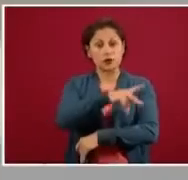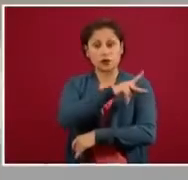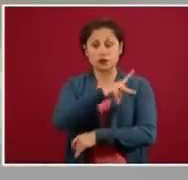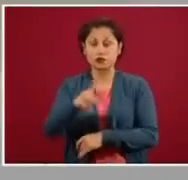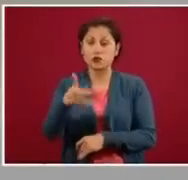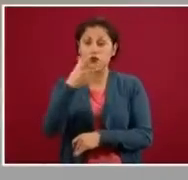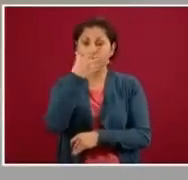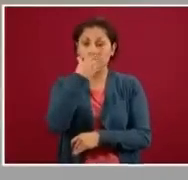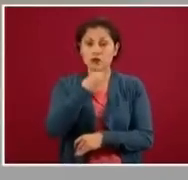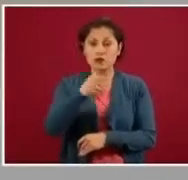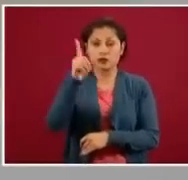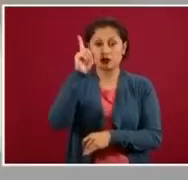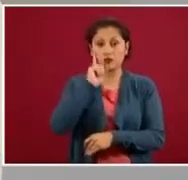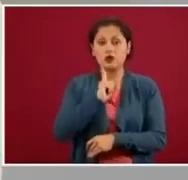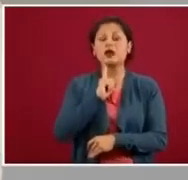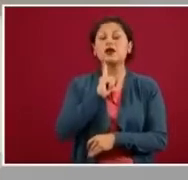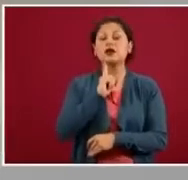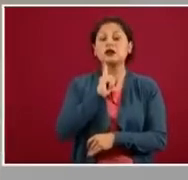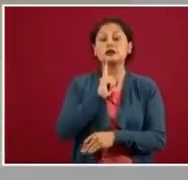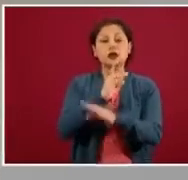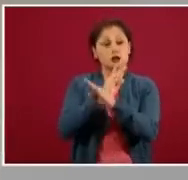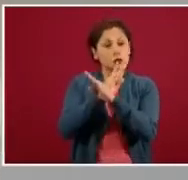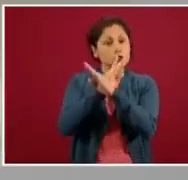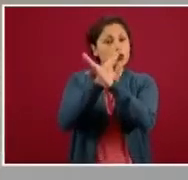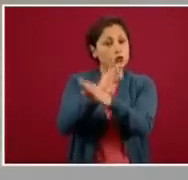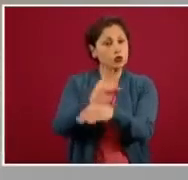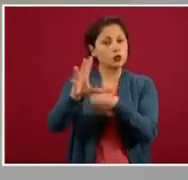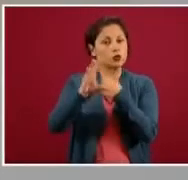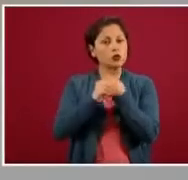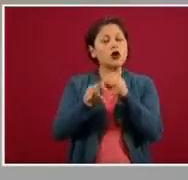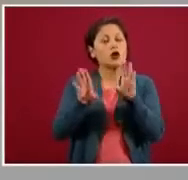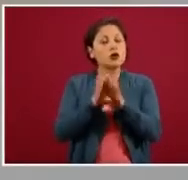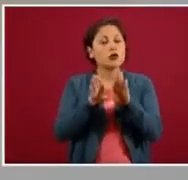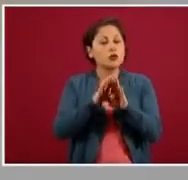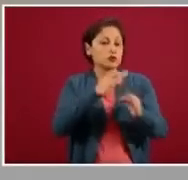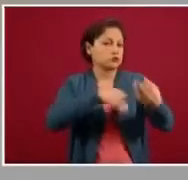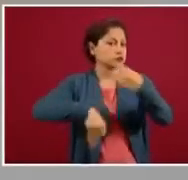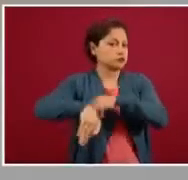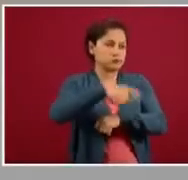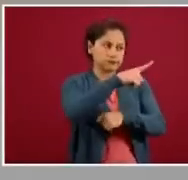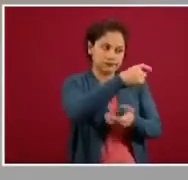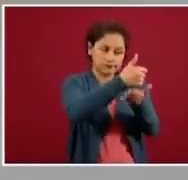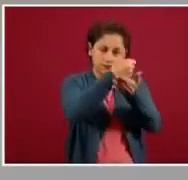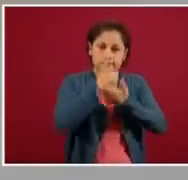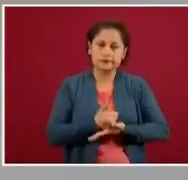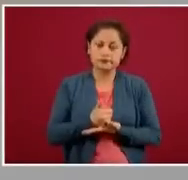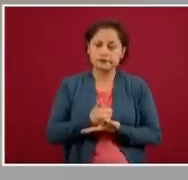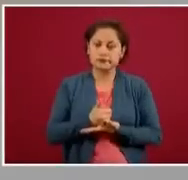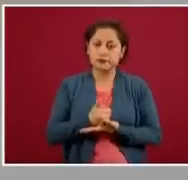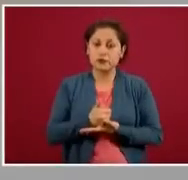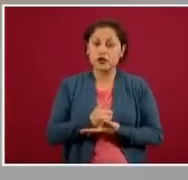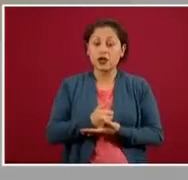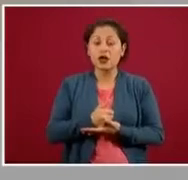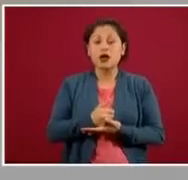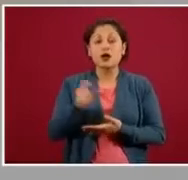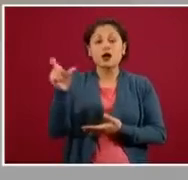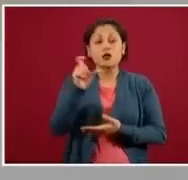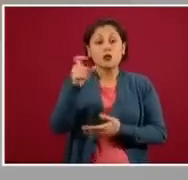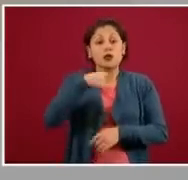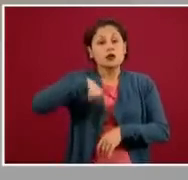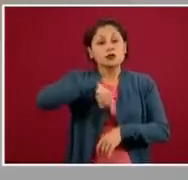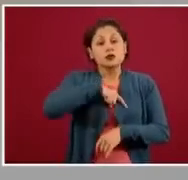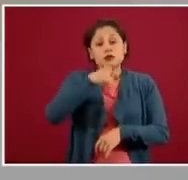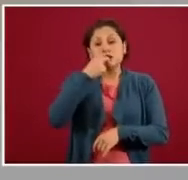dependemos de ustedes y dependemos también de la población. Cuando la población decimos quédate en casa, ese es un acto